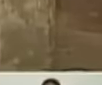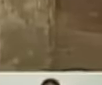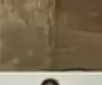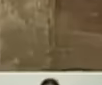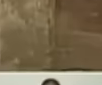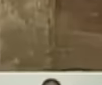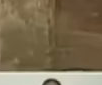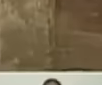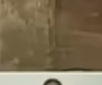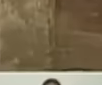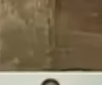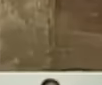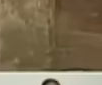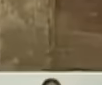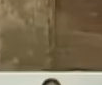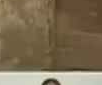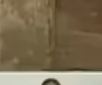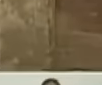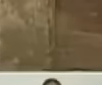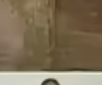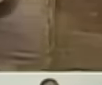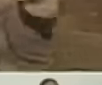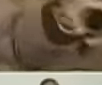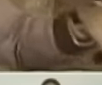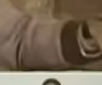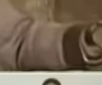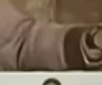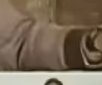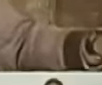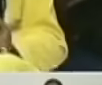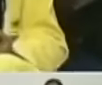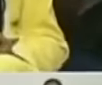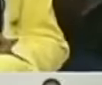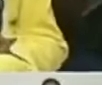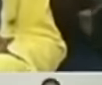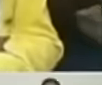del 28 de julio. Gracias, muchas gracias.